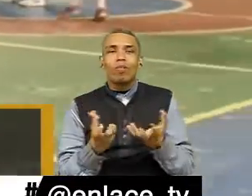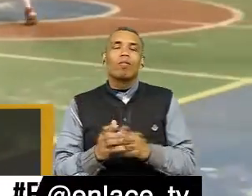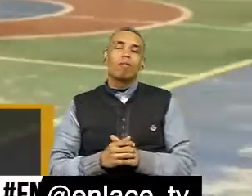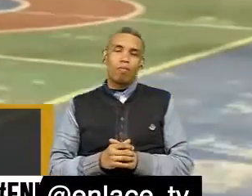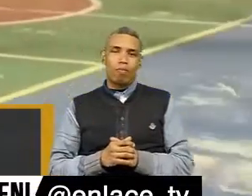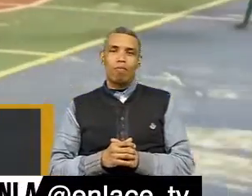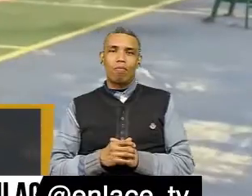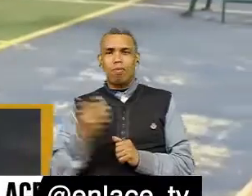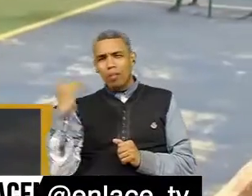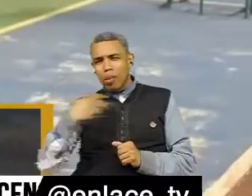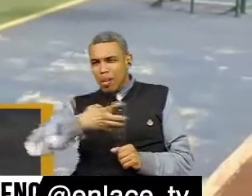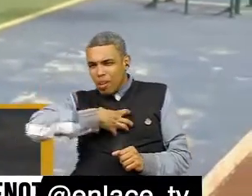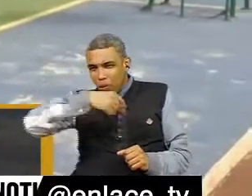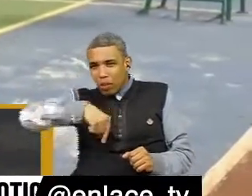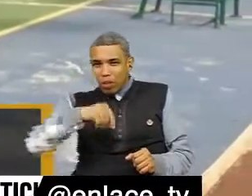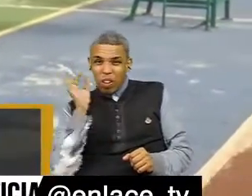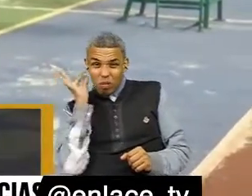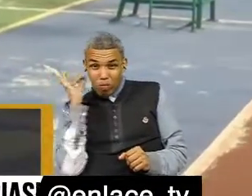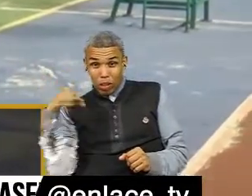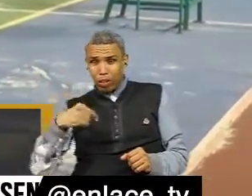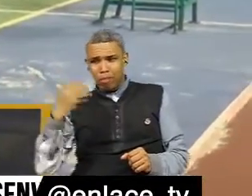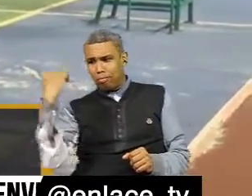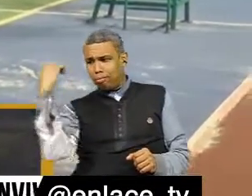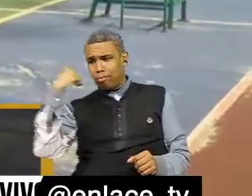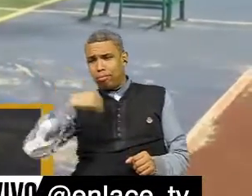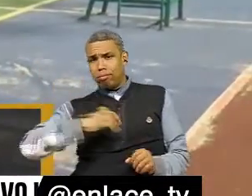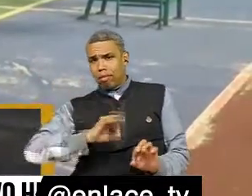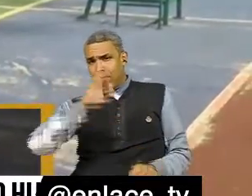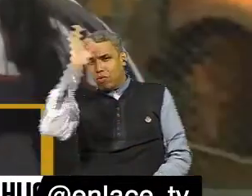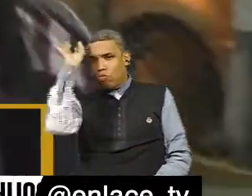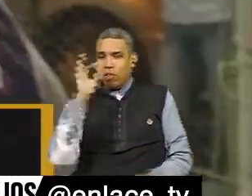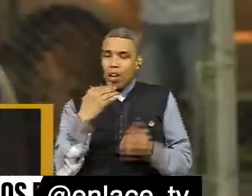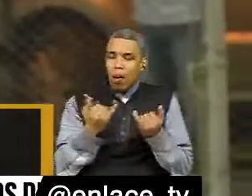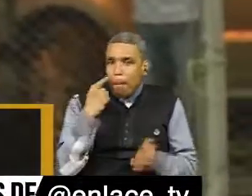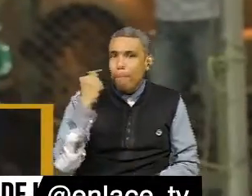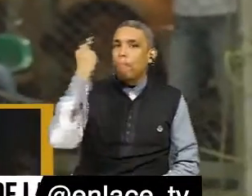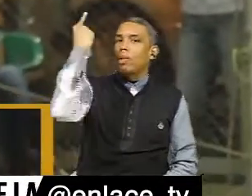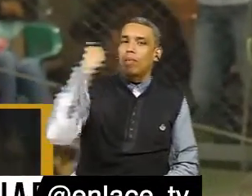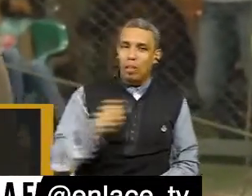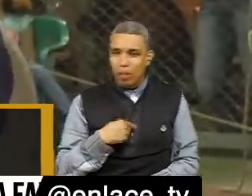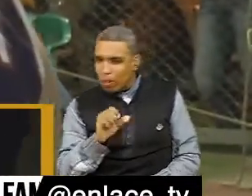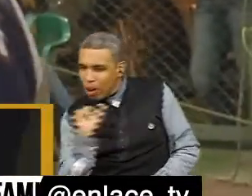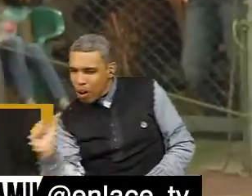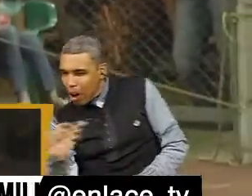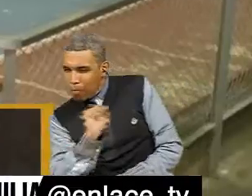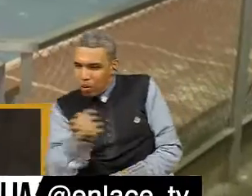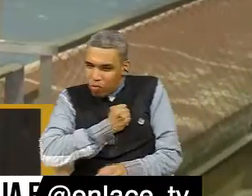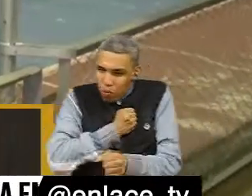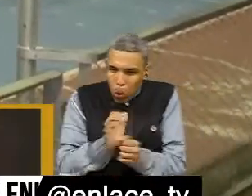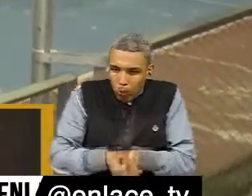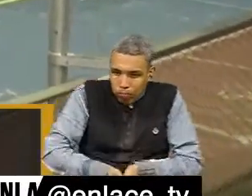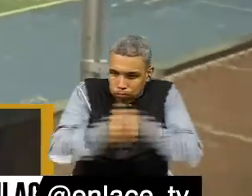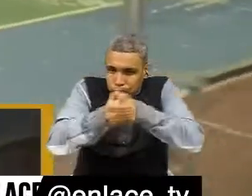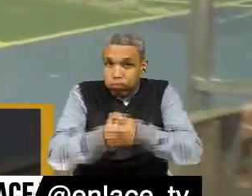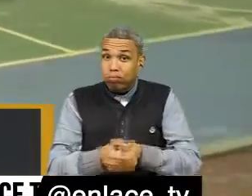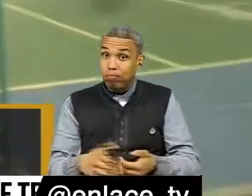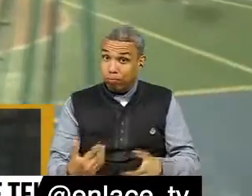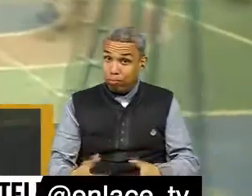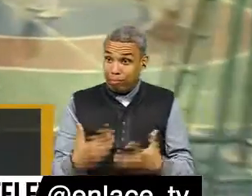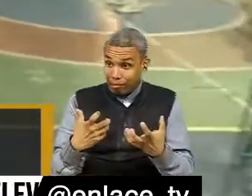no se desarrollaba un campeonato femenino en la ciudad. El propósito es levantar la calidad de esta disciplina deportiva, la cual en la rama